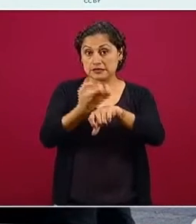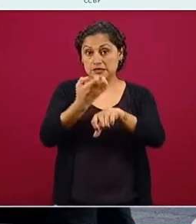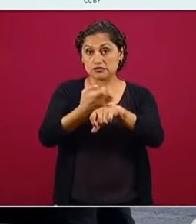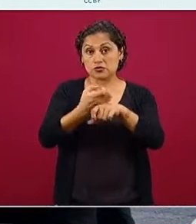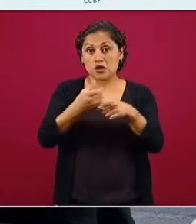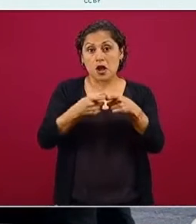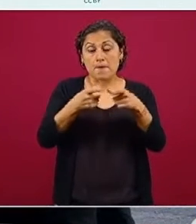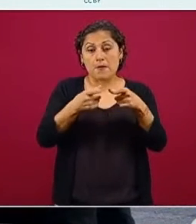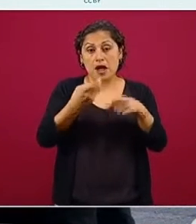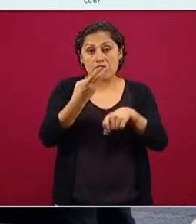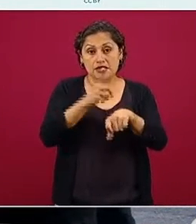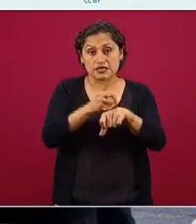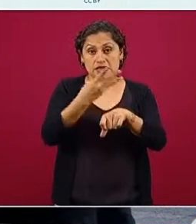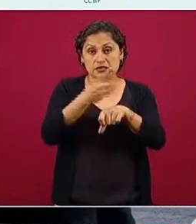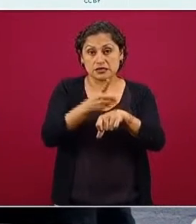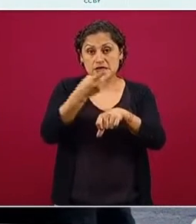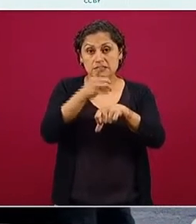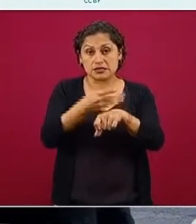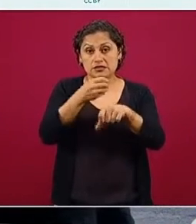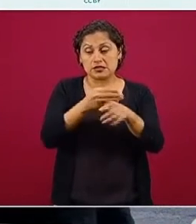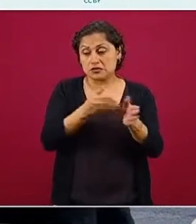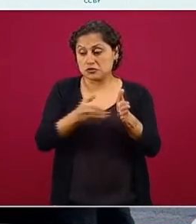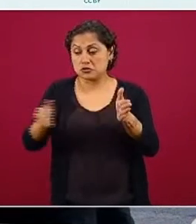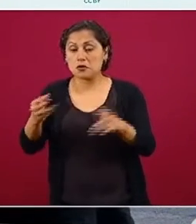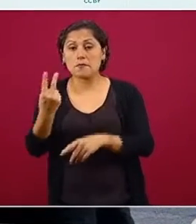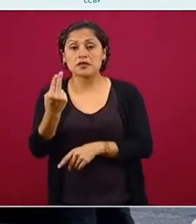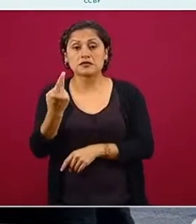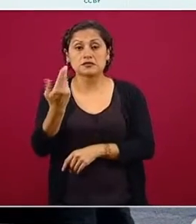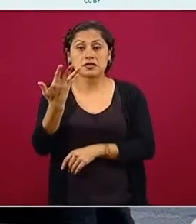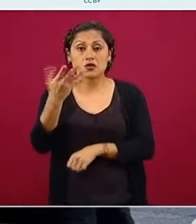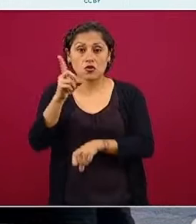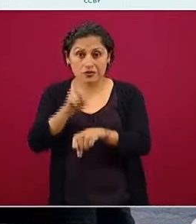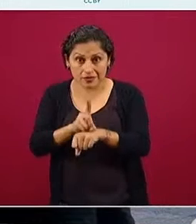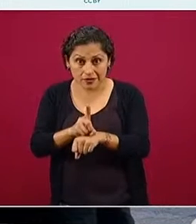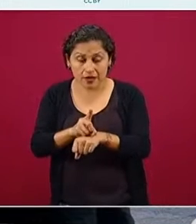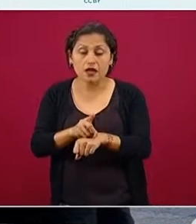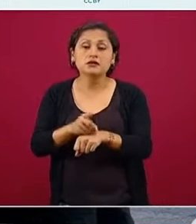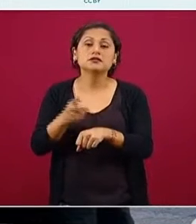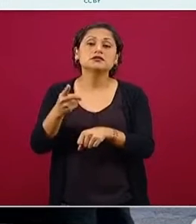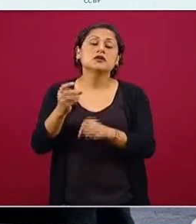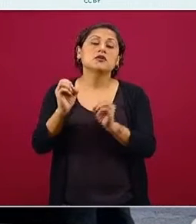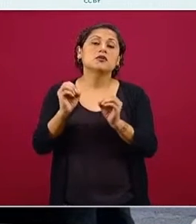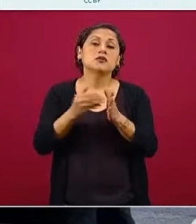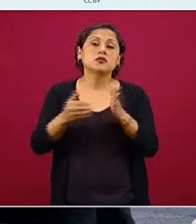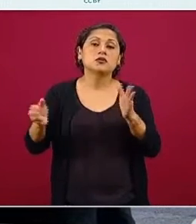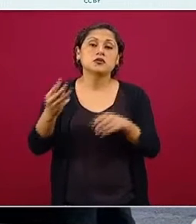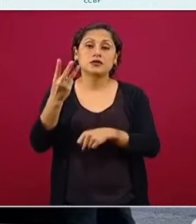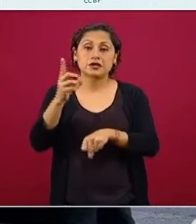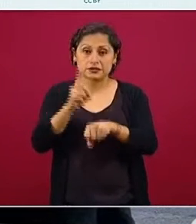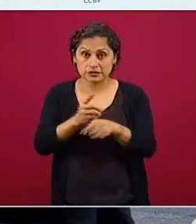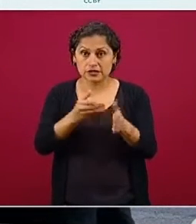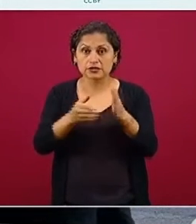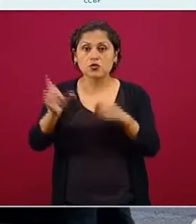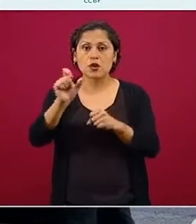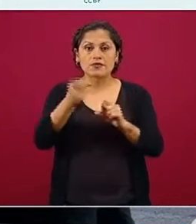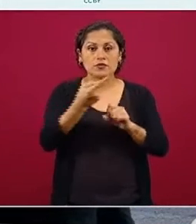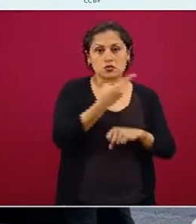duplicando cada 3 días, todavía 25 días, casi 30 días después de que llegaron al caso número